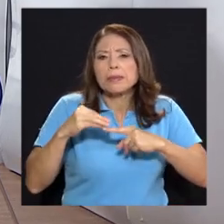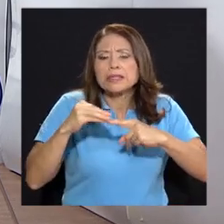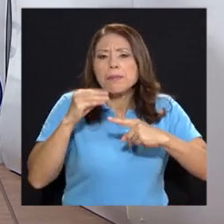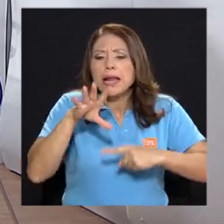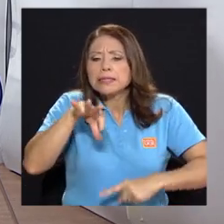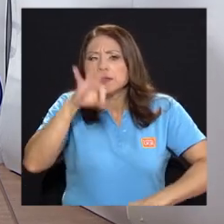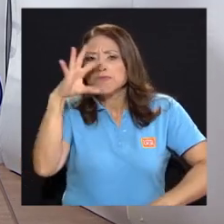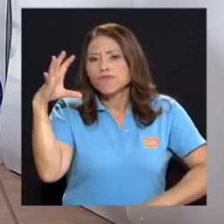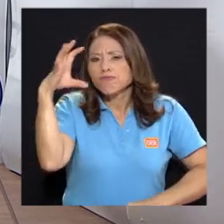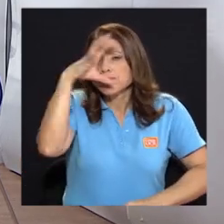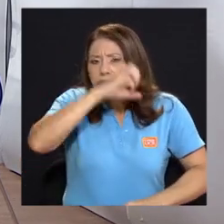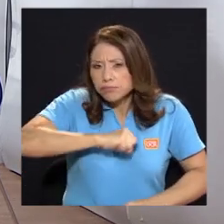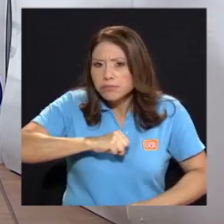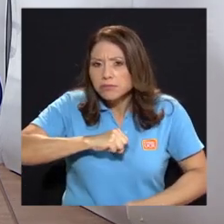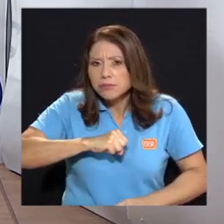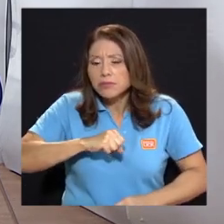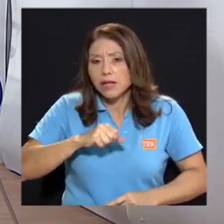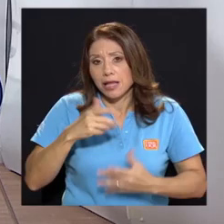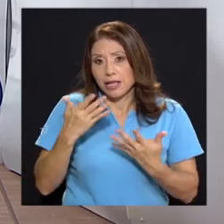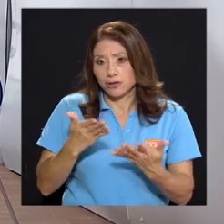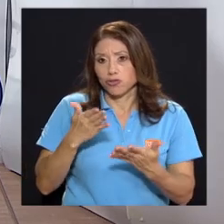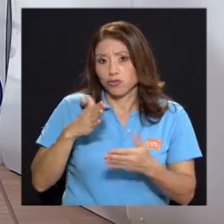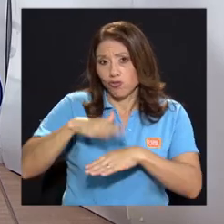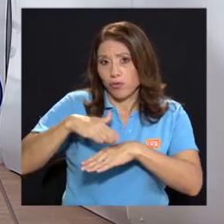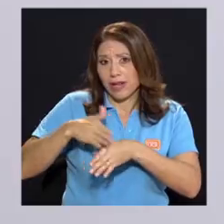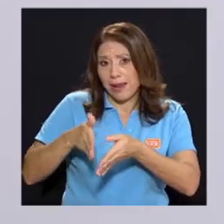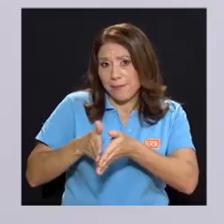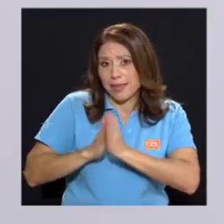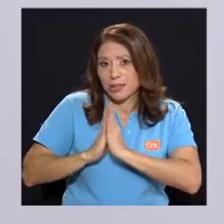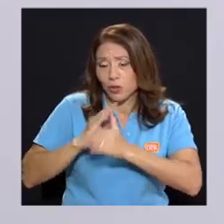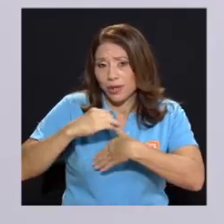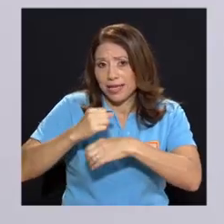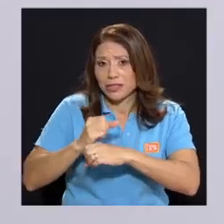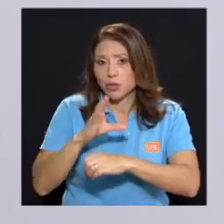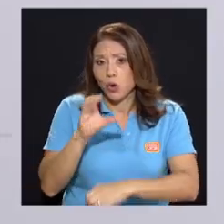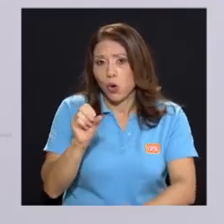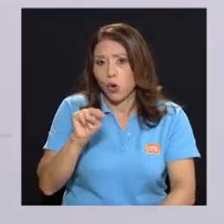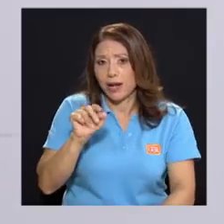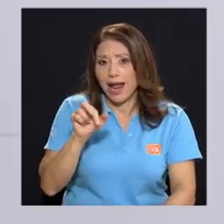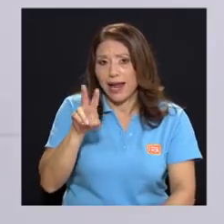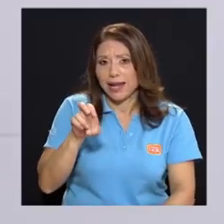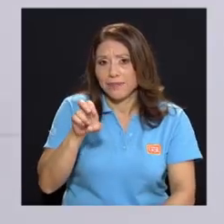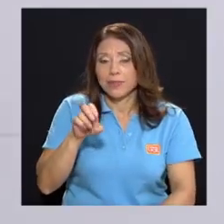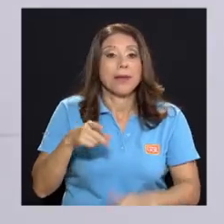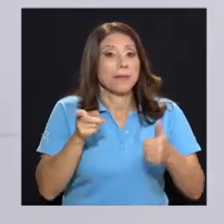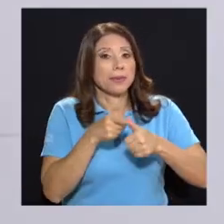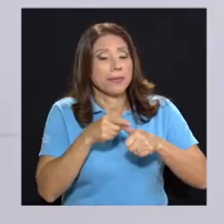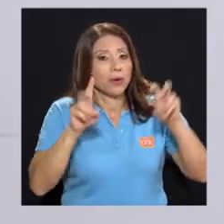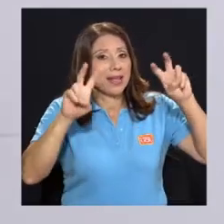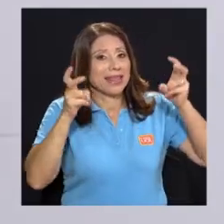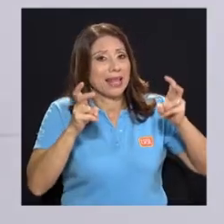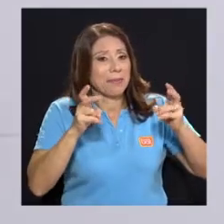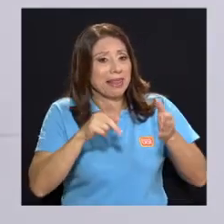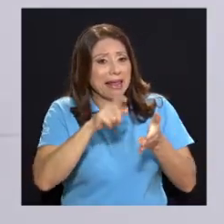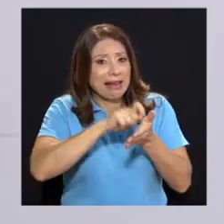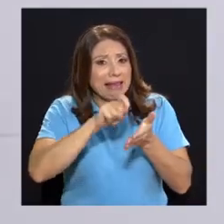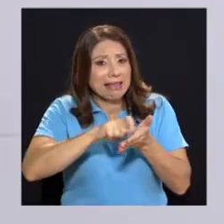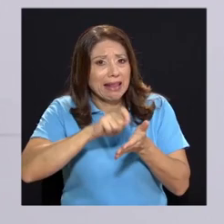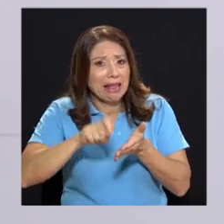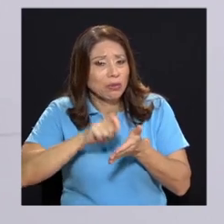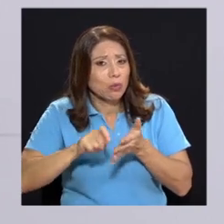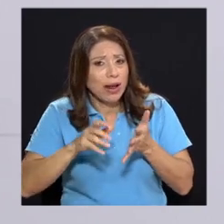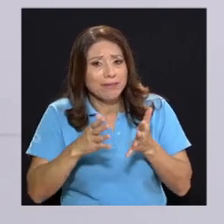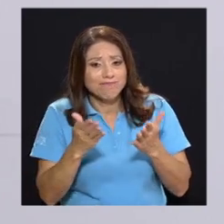ustedes encontraron ante esta solicitud de conar y que primero en el tema de literatura recapituló casinos es obviado